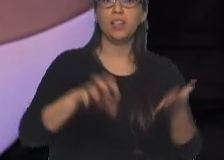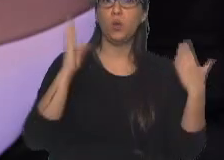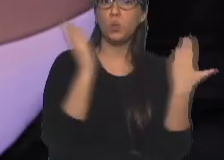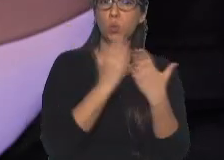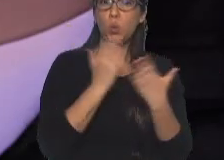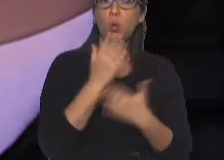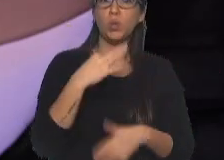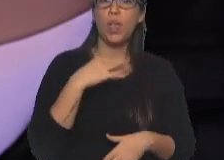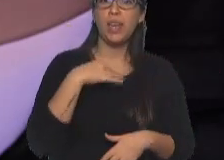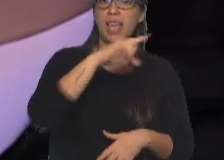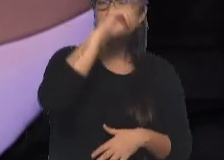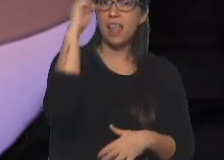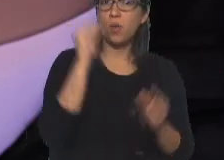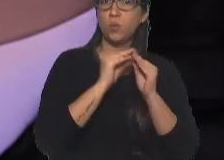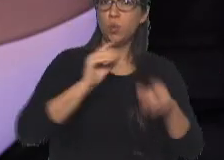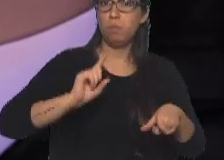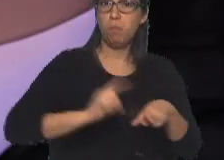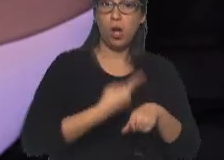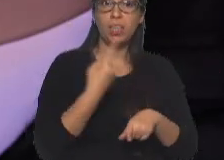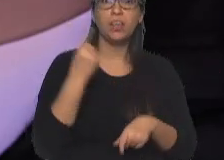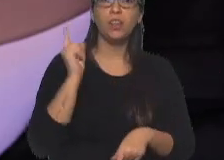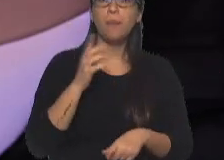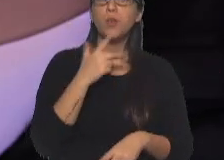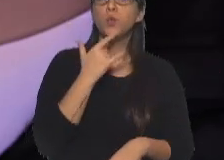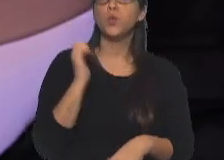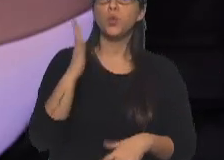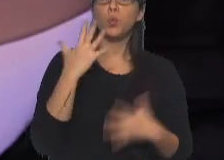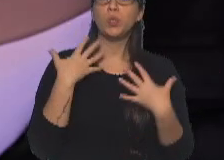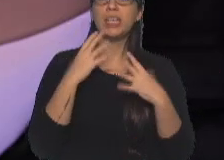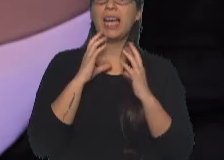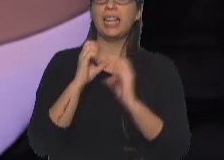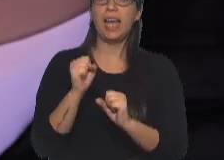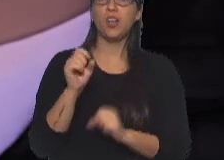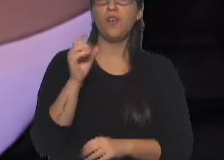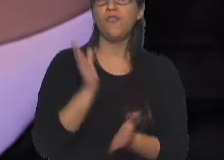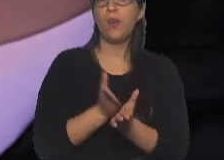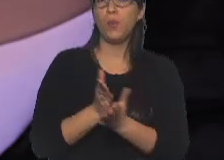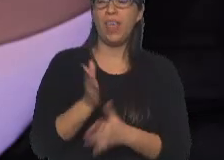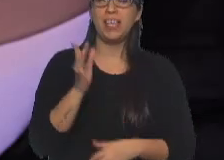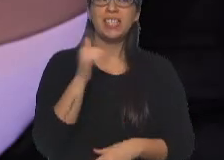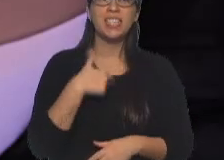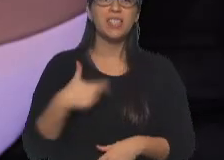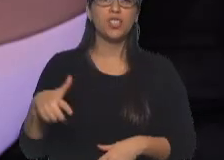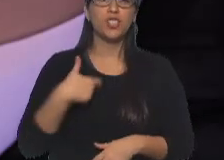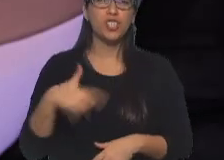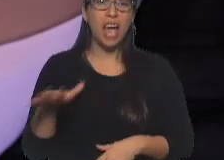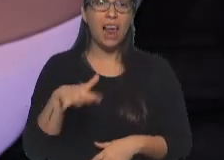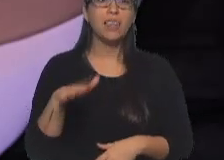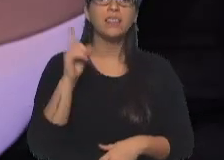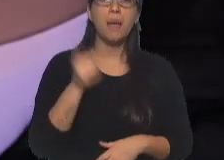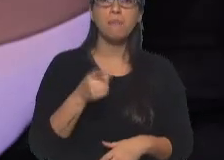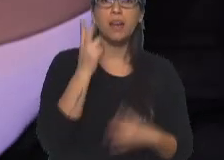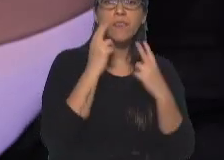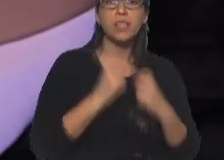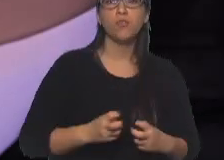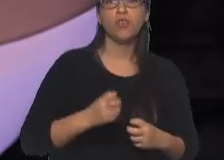en Ciudadanía, Estado y Asuntos Políticos, subsecretario de Maestrías de la Facultad de Ciencias Sociales y además el campo de investigación es Integración